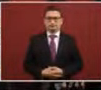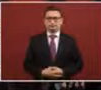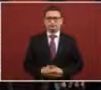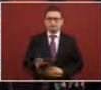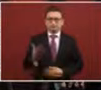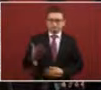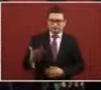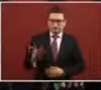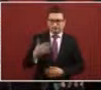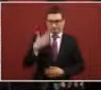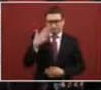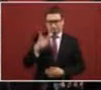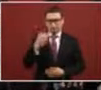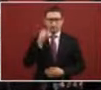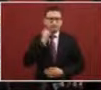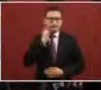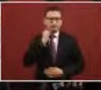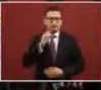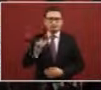senador Ahuet